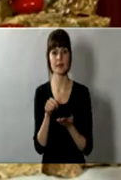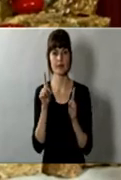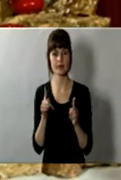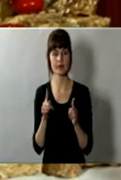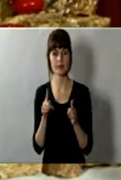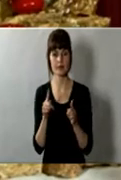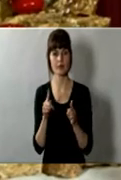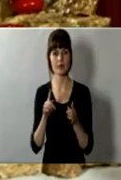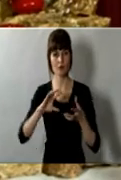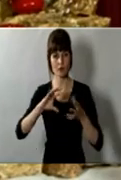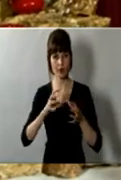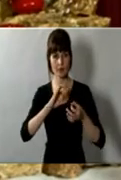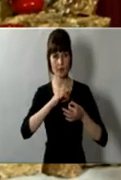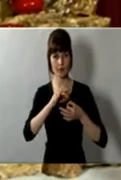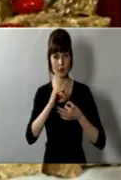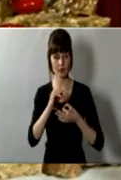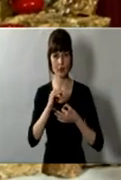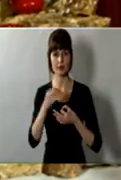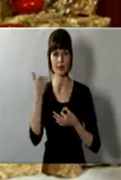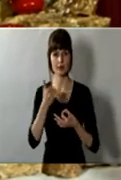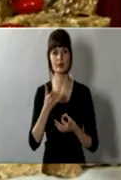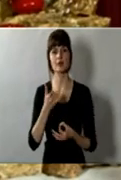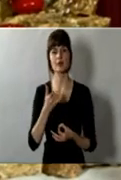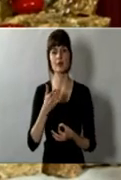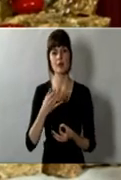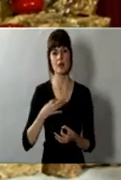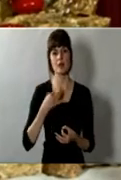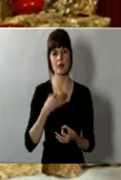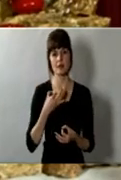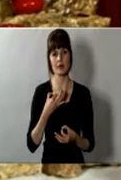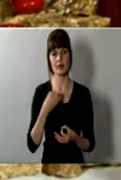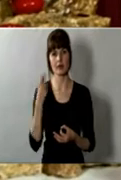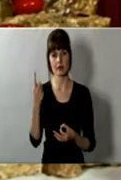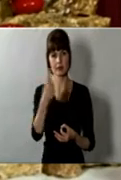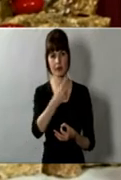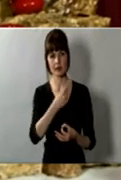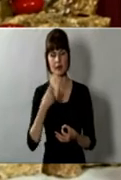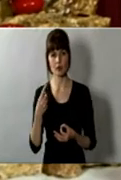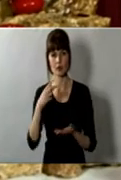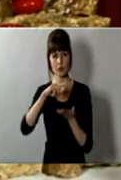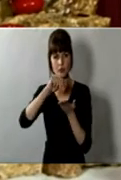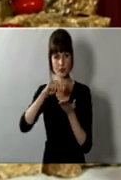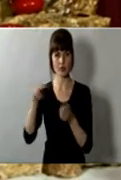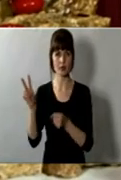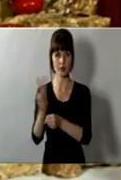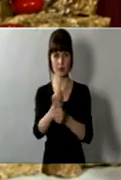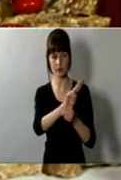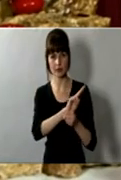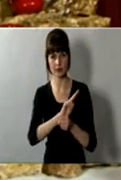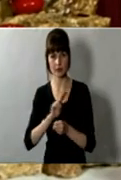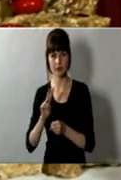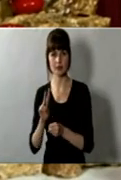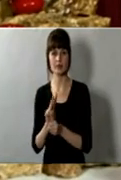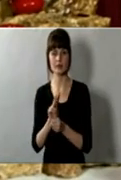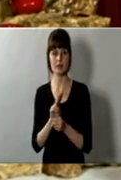Deben abundar nuestra vida La sal Tiene que estar en nuestra vida Para condimentar Preservar Para condimentar